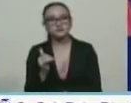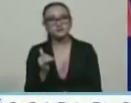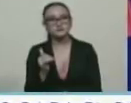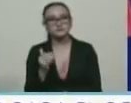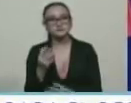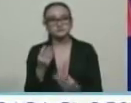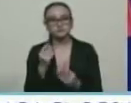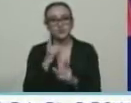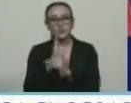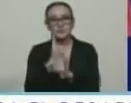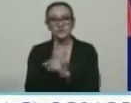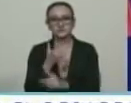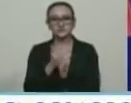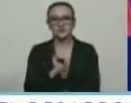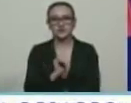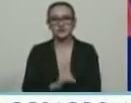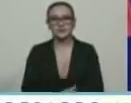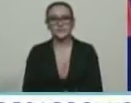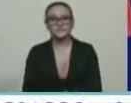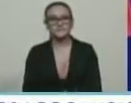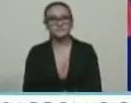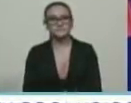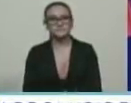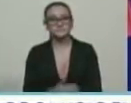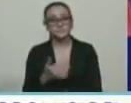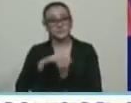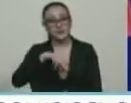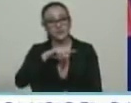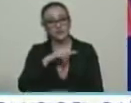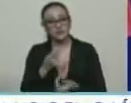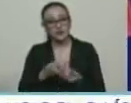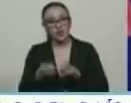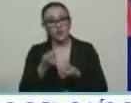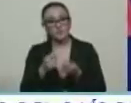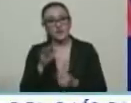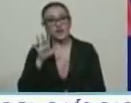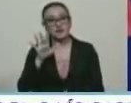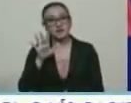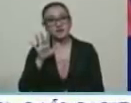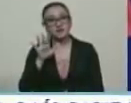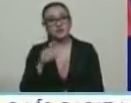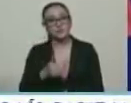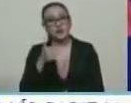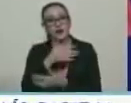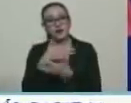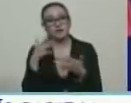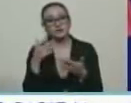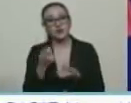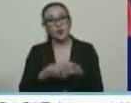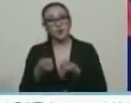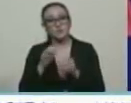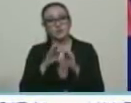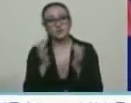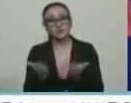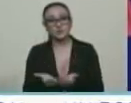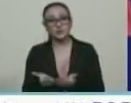muchísima competencia. Nuestra economía es el quinto más grande economía del